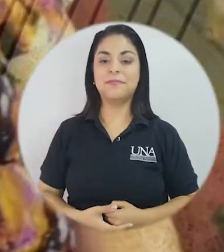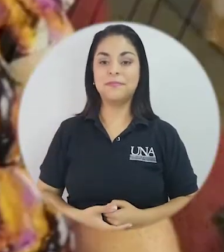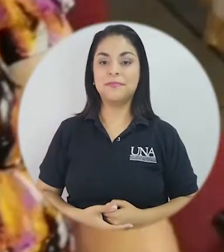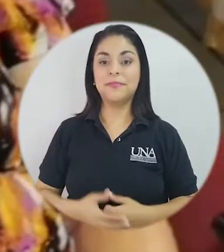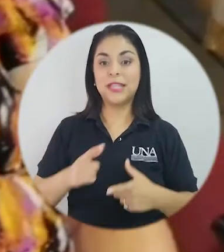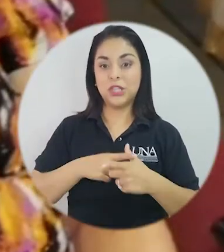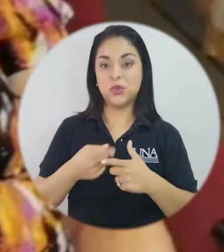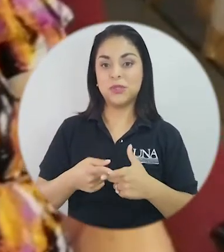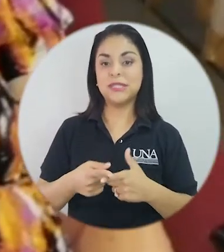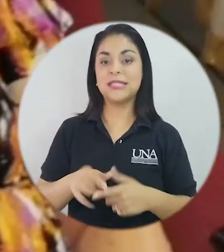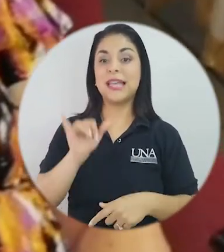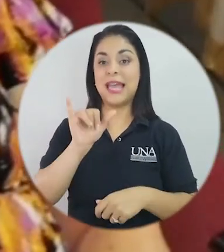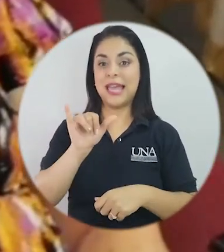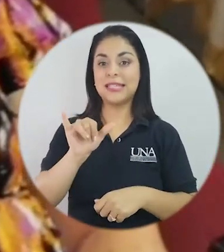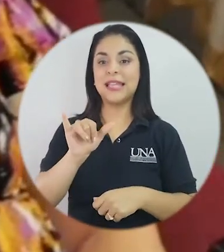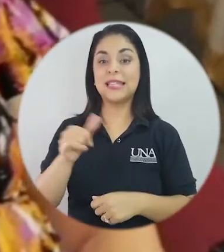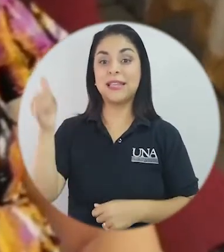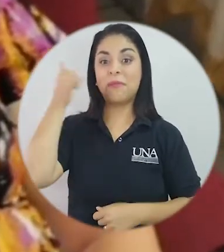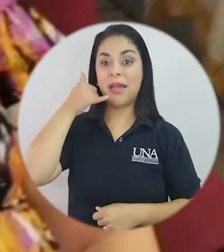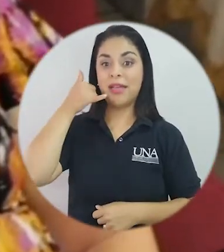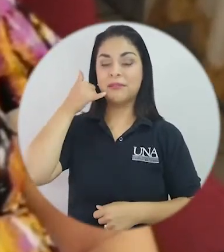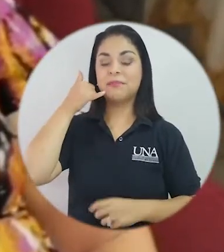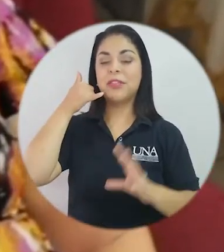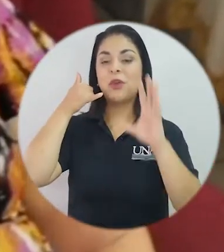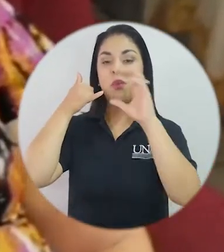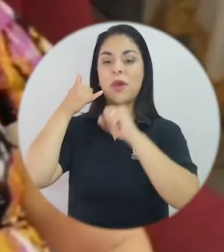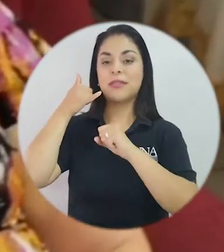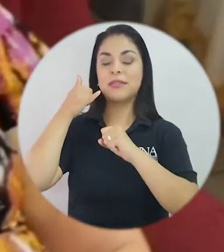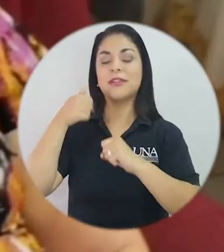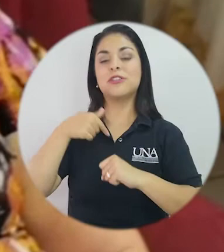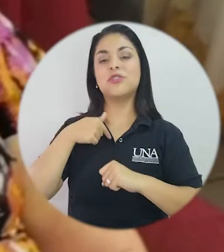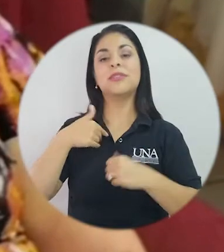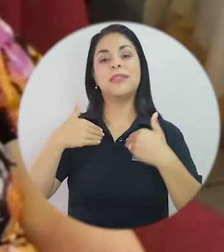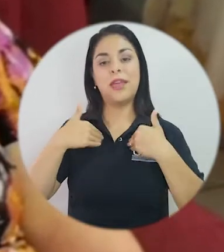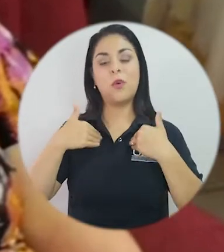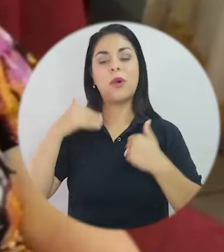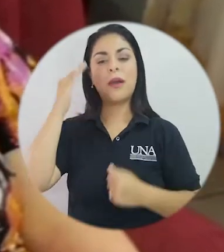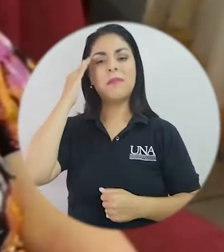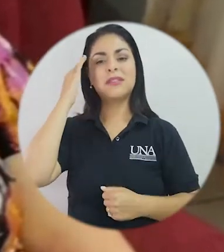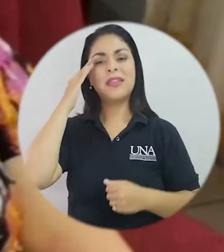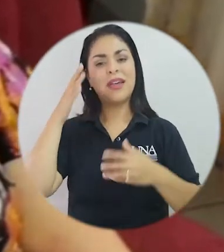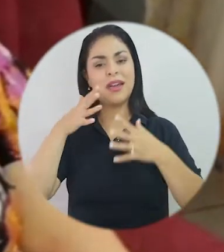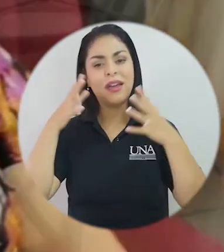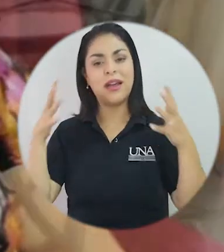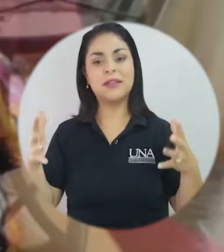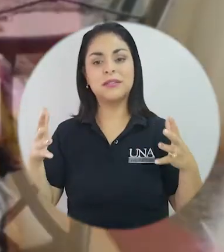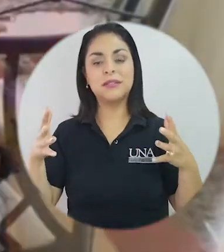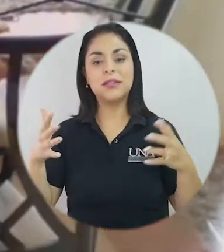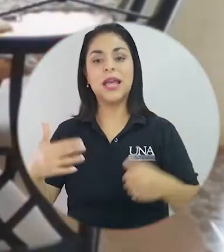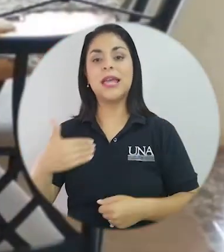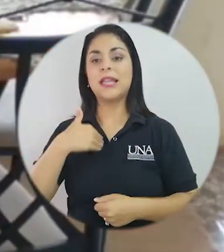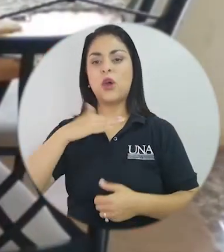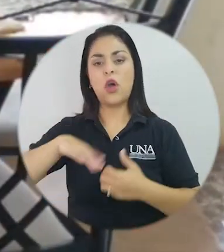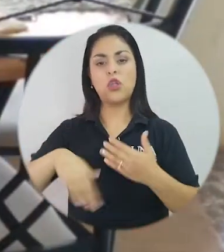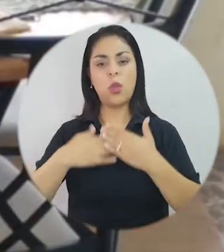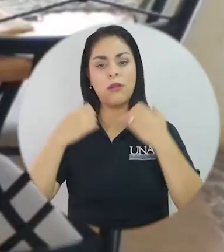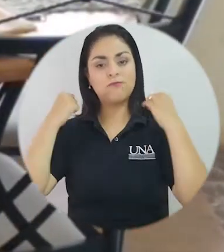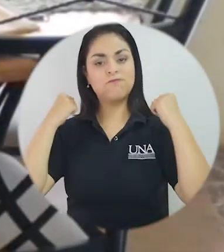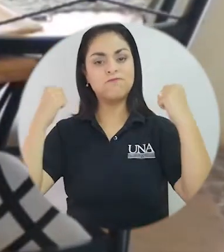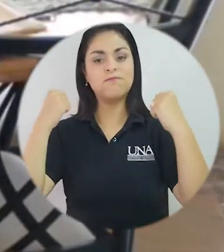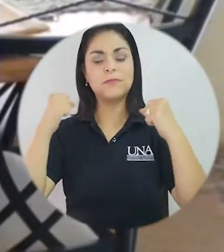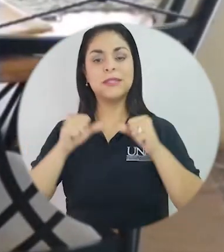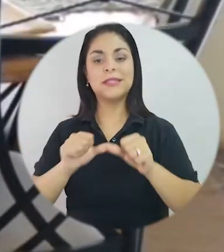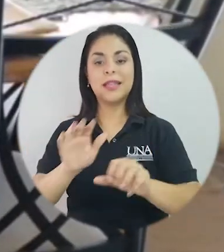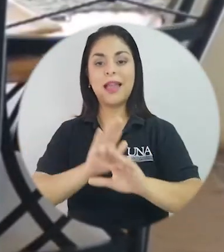Entonces, esa llamada me hizo darme cuenta de que tengo la capacidad enorme y que tengo toda